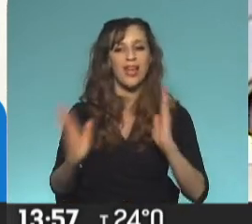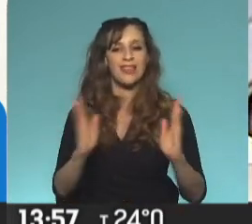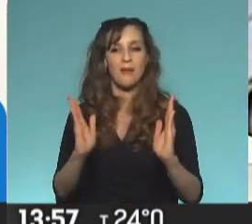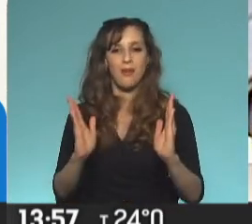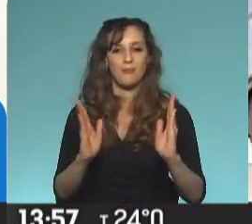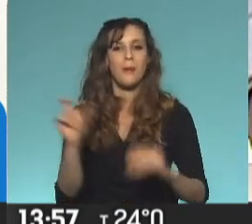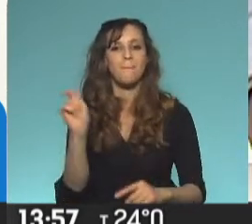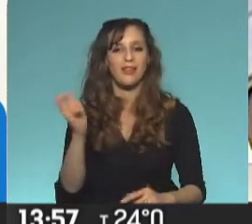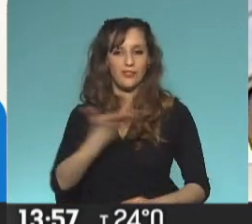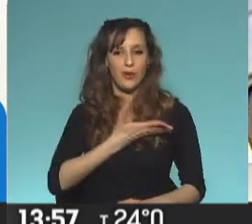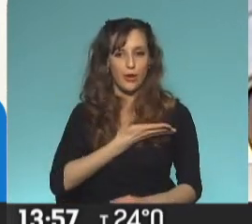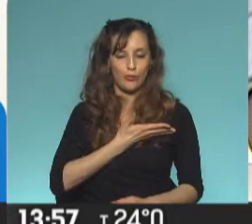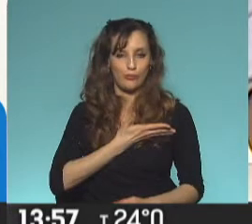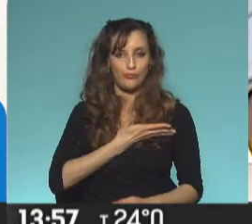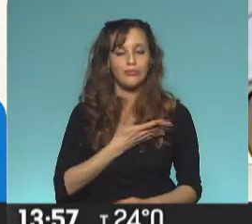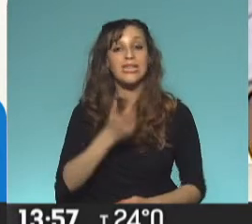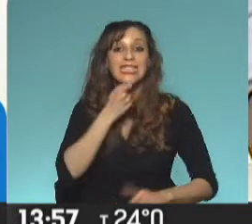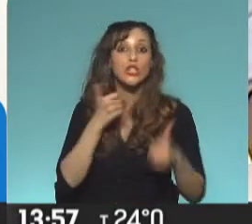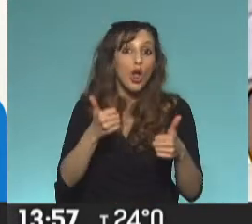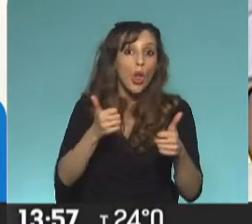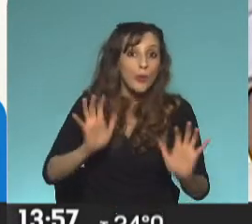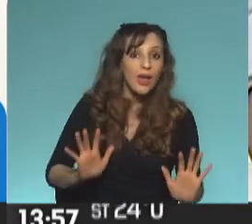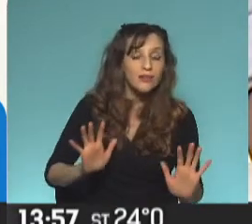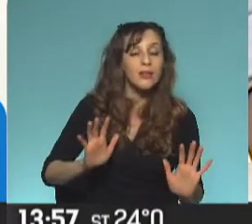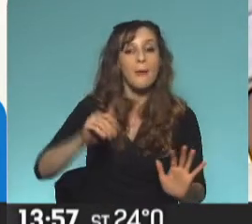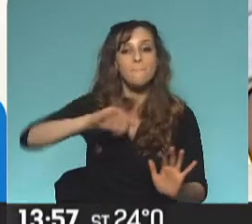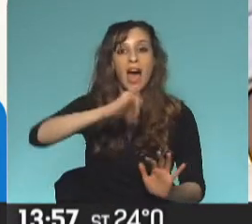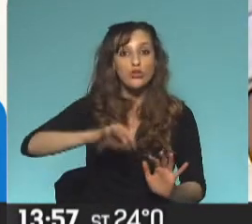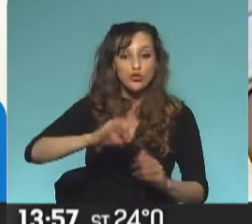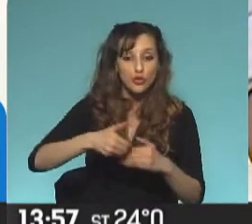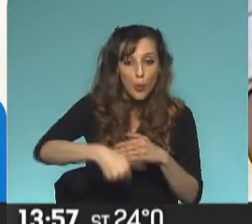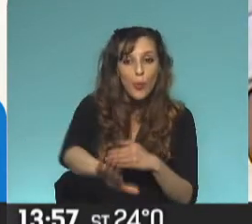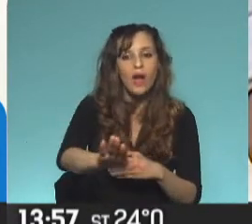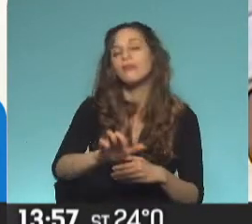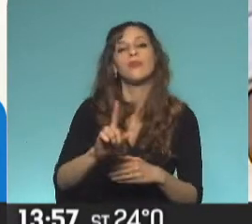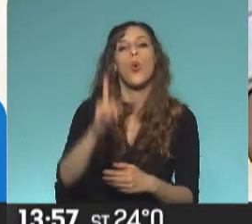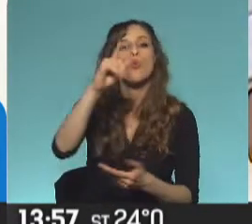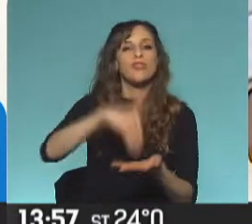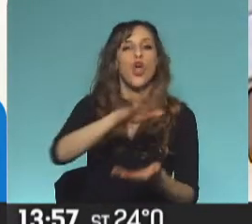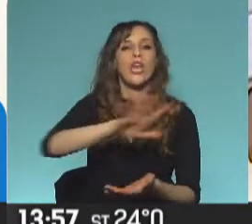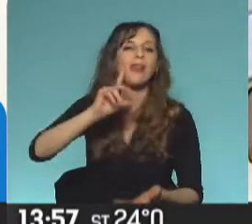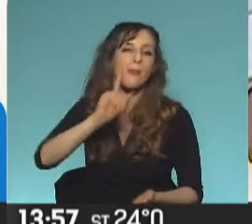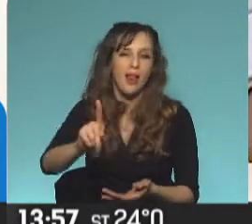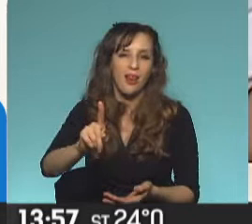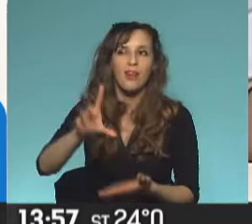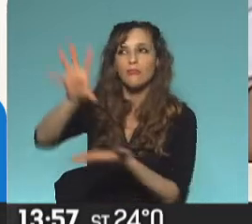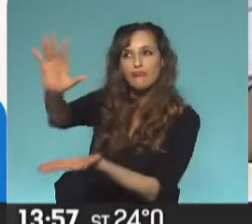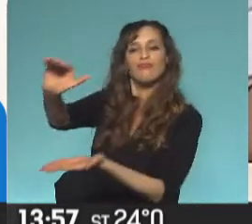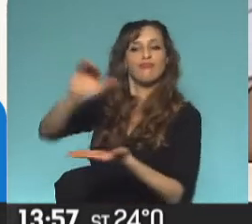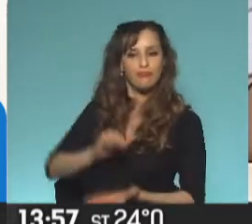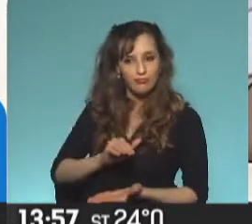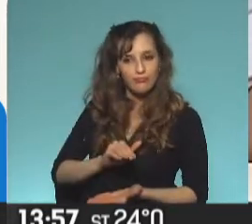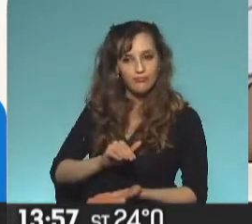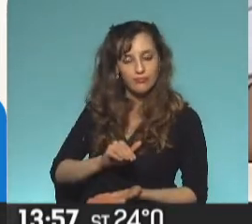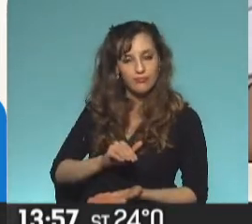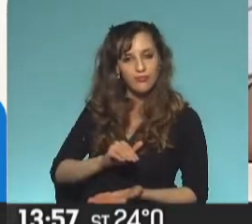febrero si todo anda bien en el mes de marzo tendremos de nuevo un millón y medio dos millones de vacunas más y tal